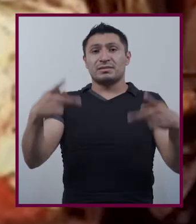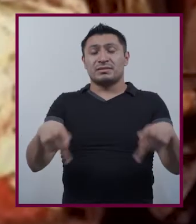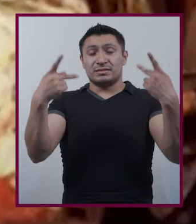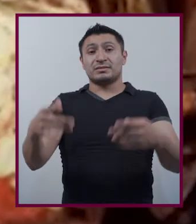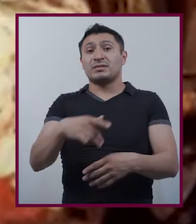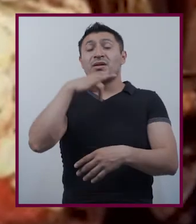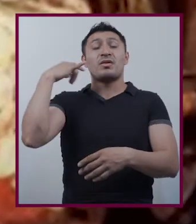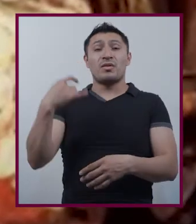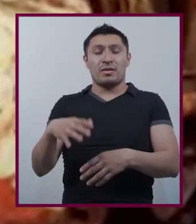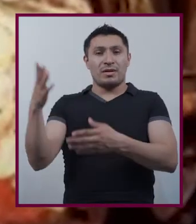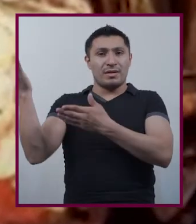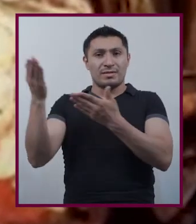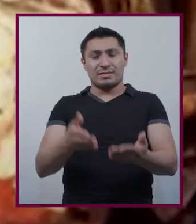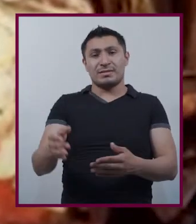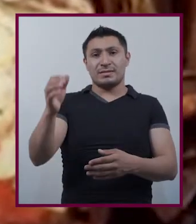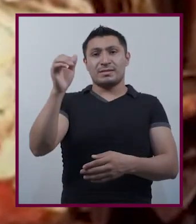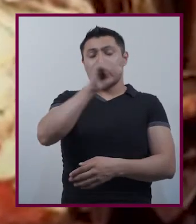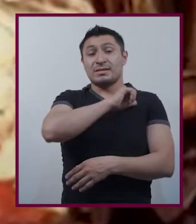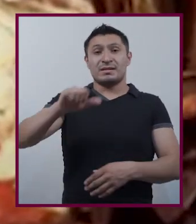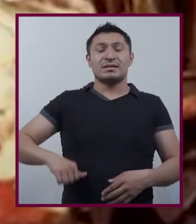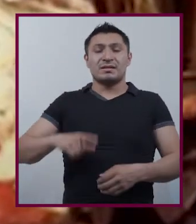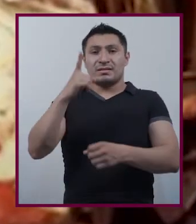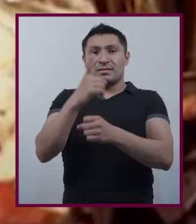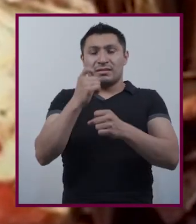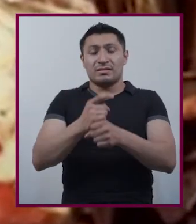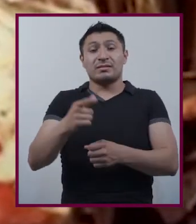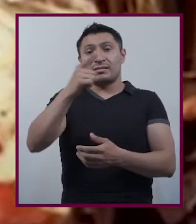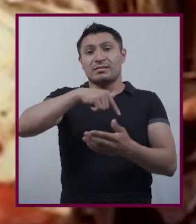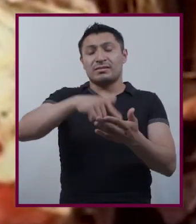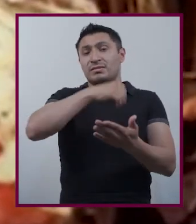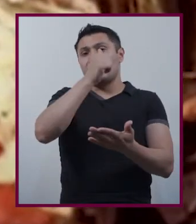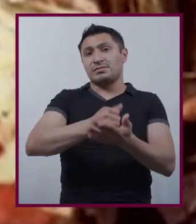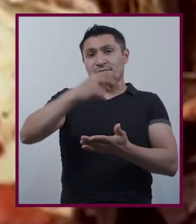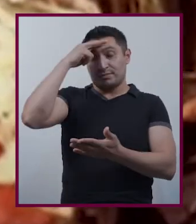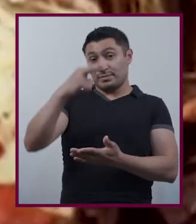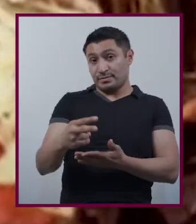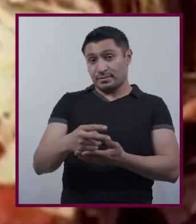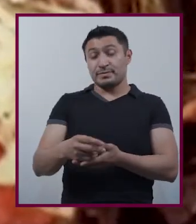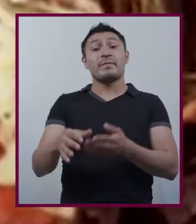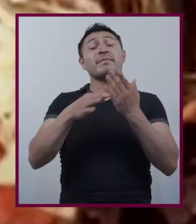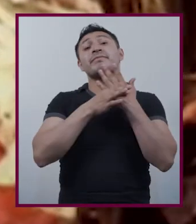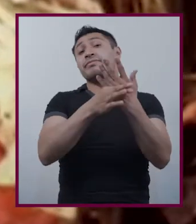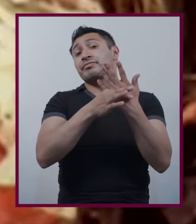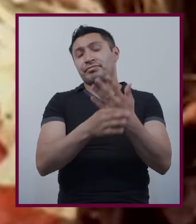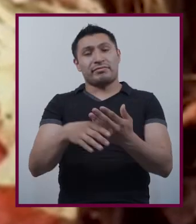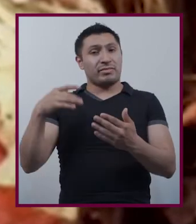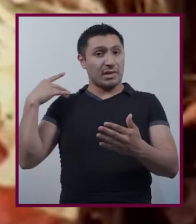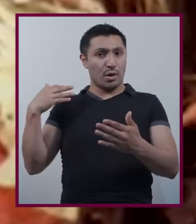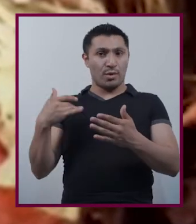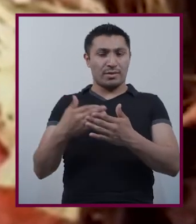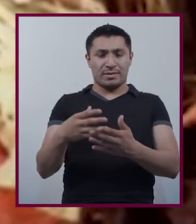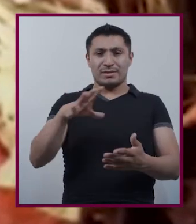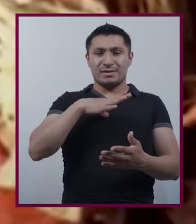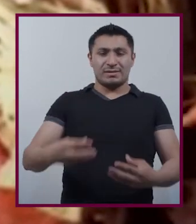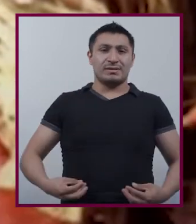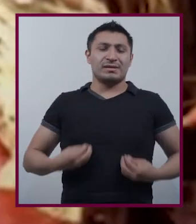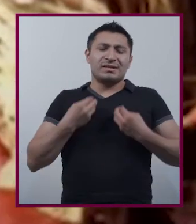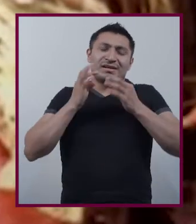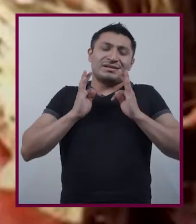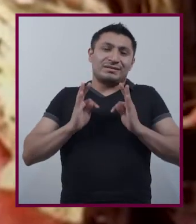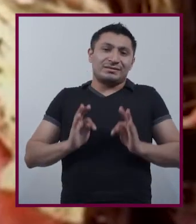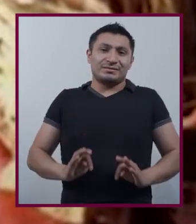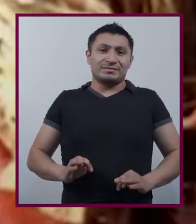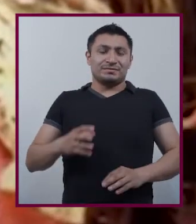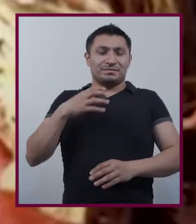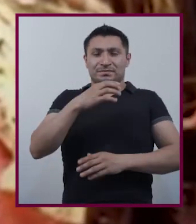a ocupar el puesto de alcalde primero del Ayuntamiento de la Ciudad de México. Dicen que desde entonces llevó una vida tranquila